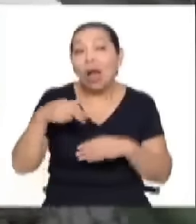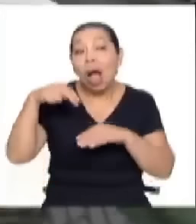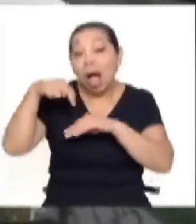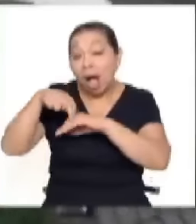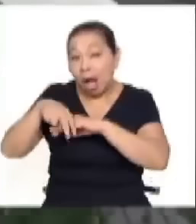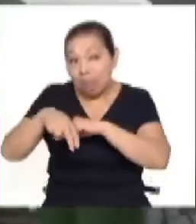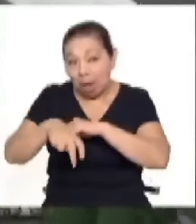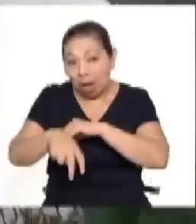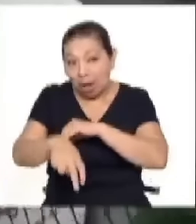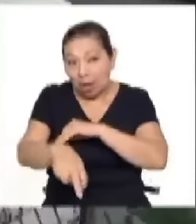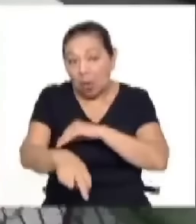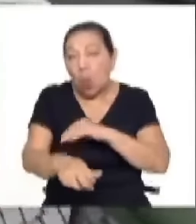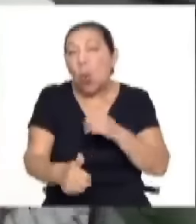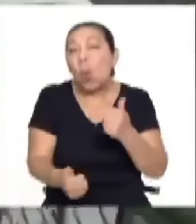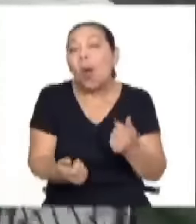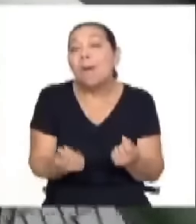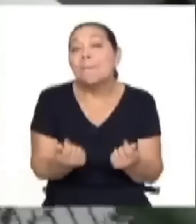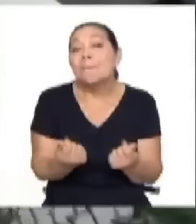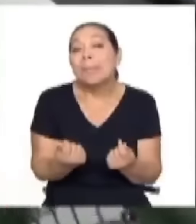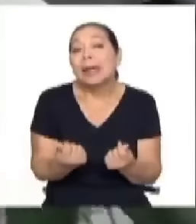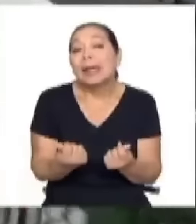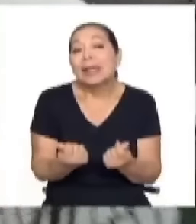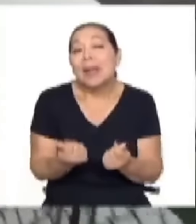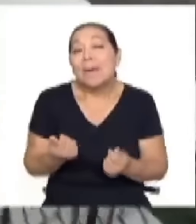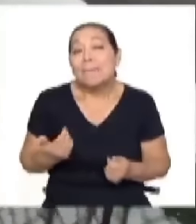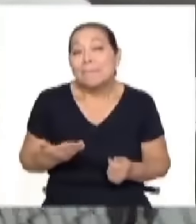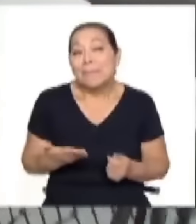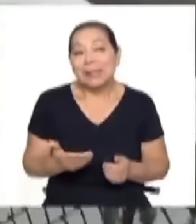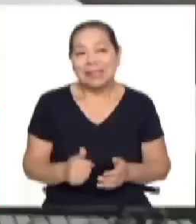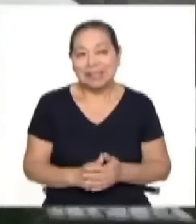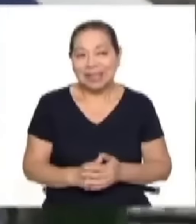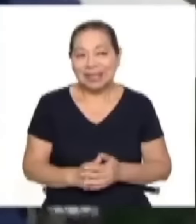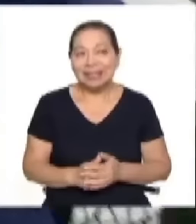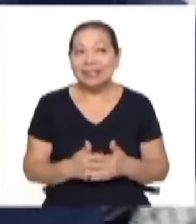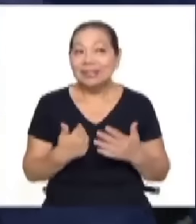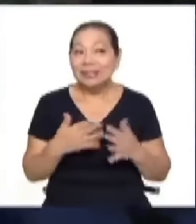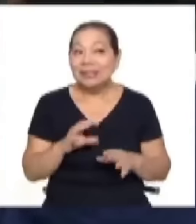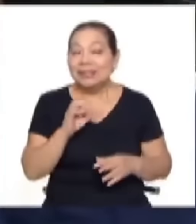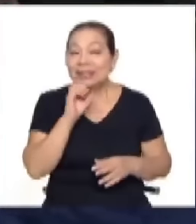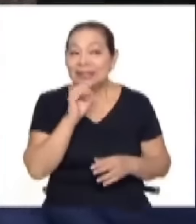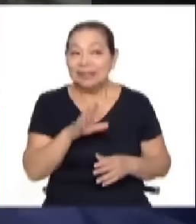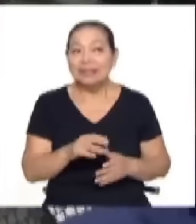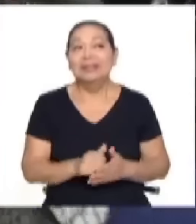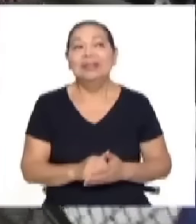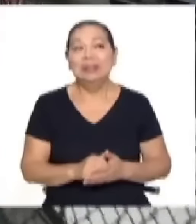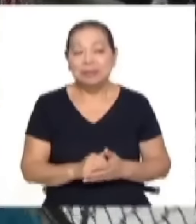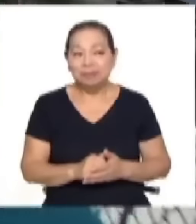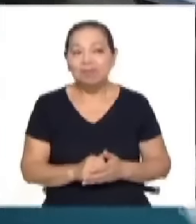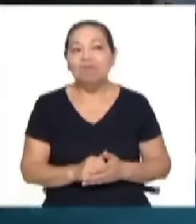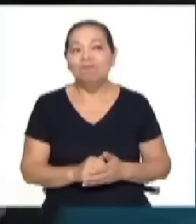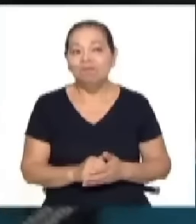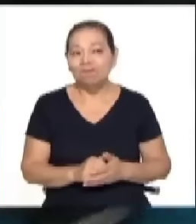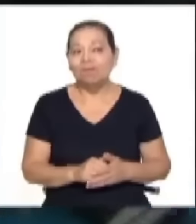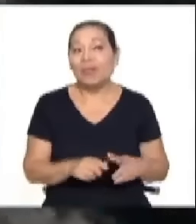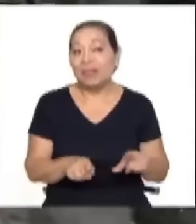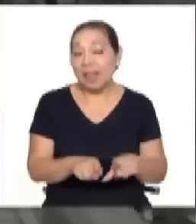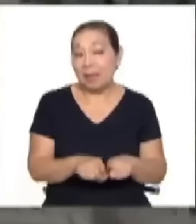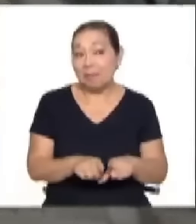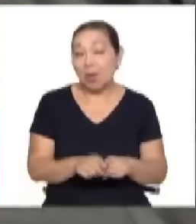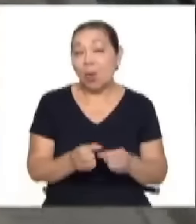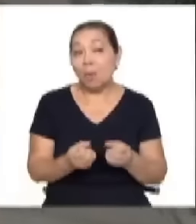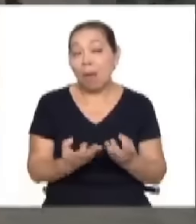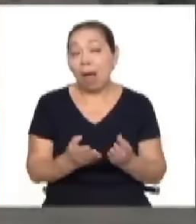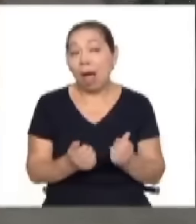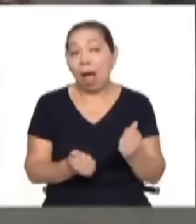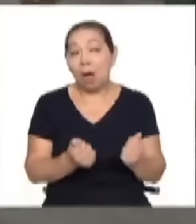en la puerta cuál es el precio de los pescados. Sin embargo, ya les íbamos contando que también hay una